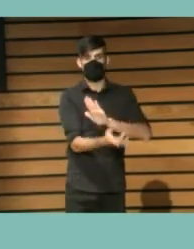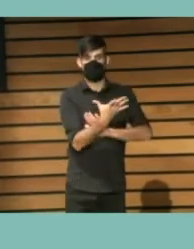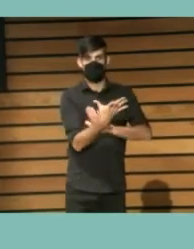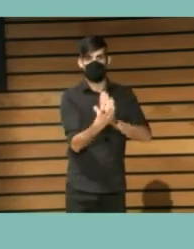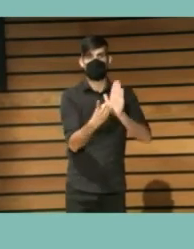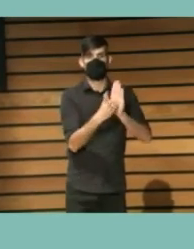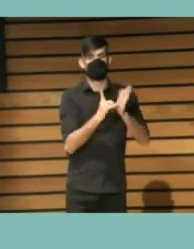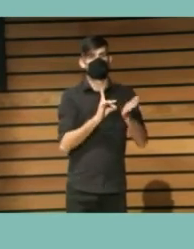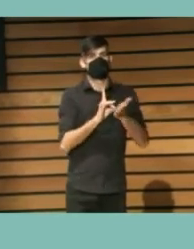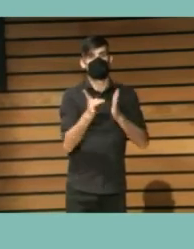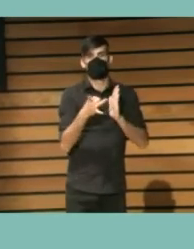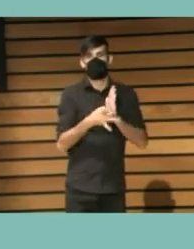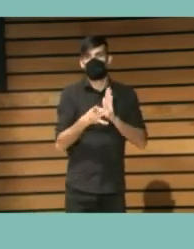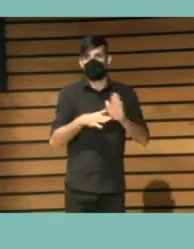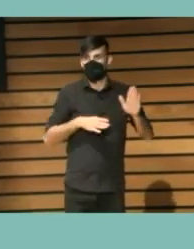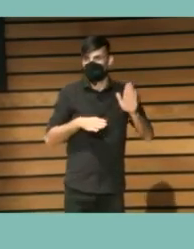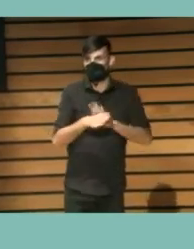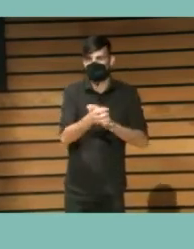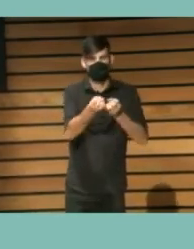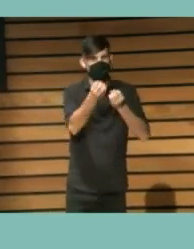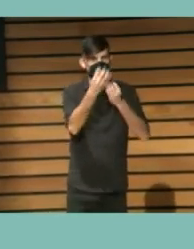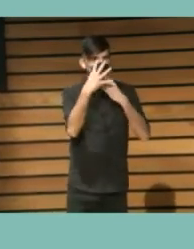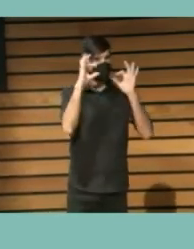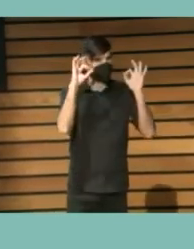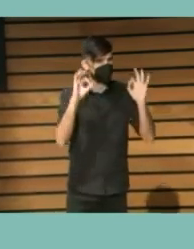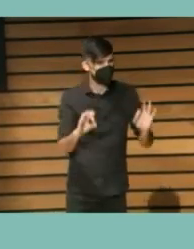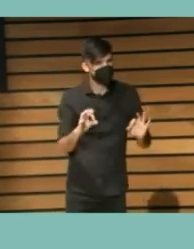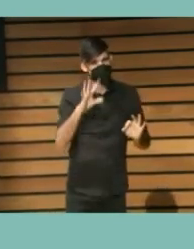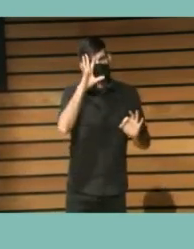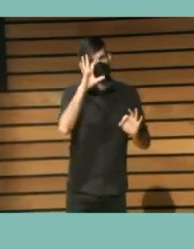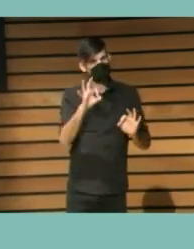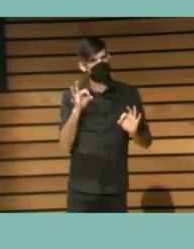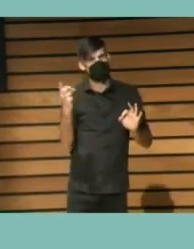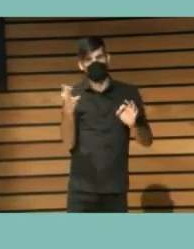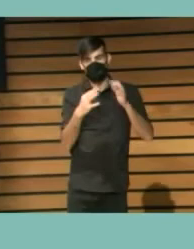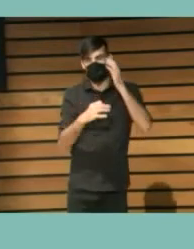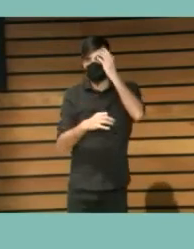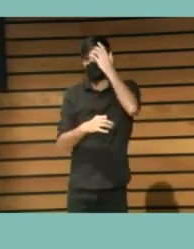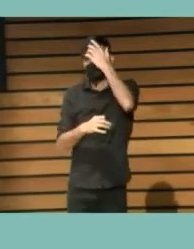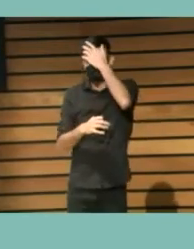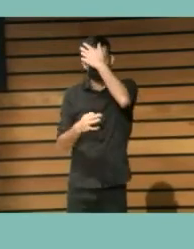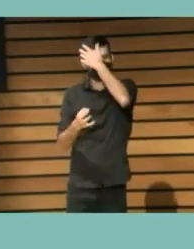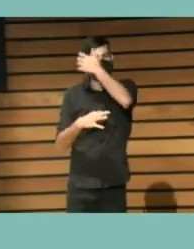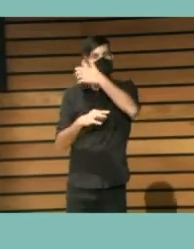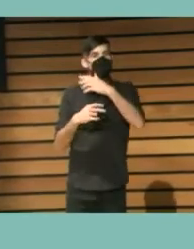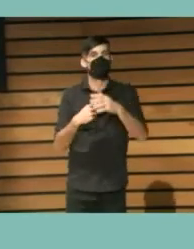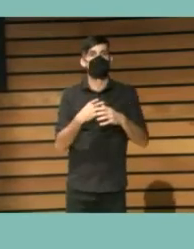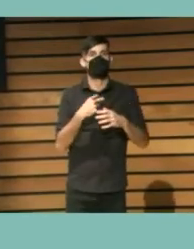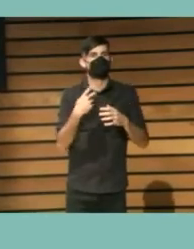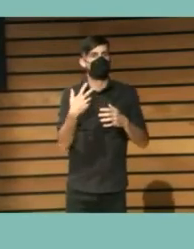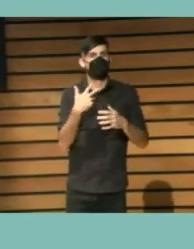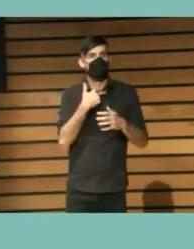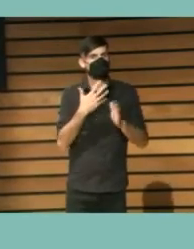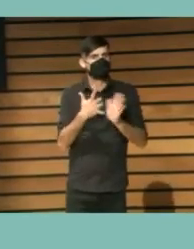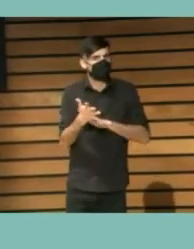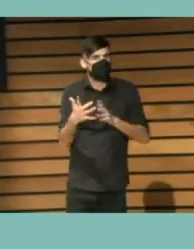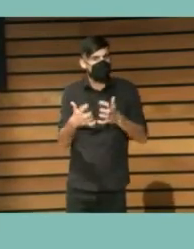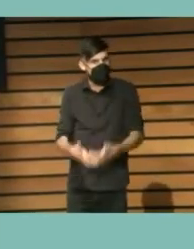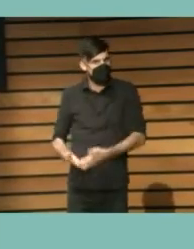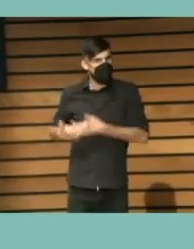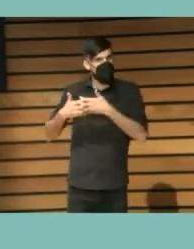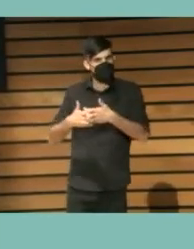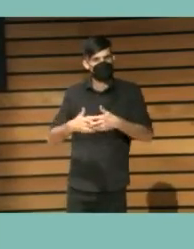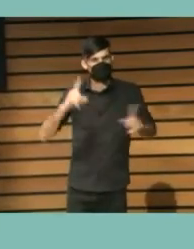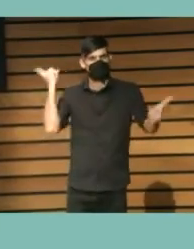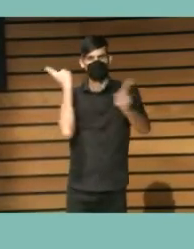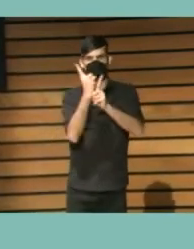de calidad, de acceso a la información. Yo sí que lo creo. Yo creo que deberíamos realmente elevar nuestra voz para que eso ocurriera, porque son muchos años